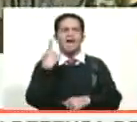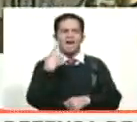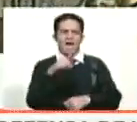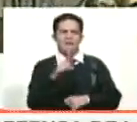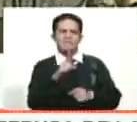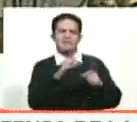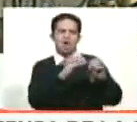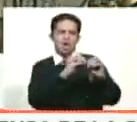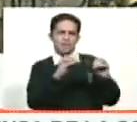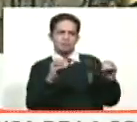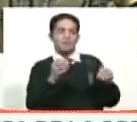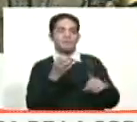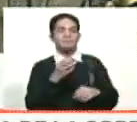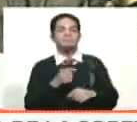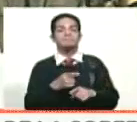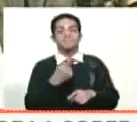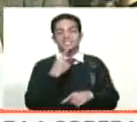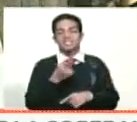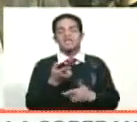si quieres paz,